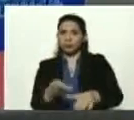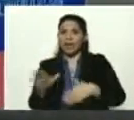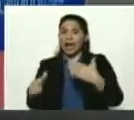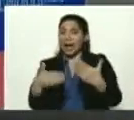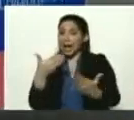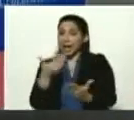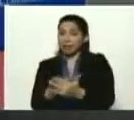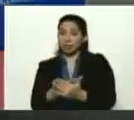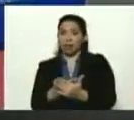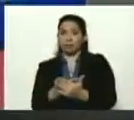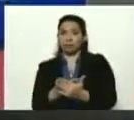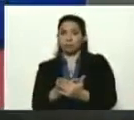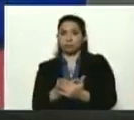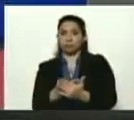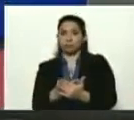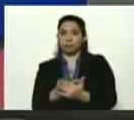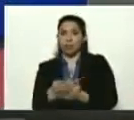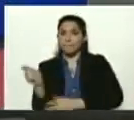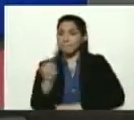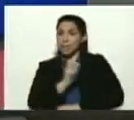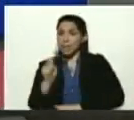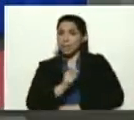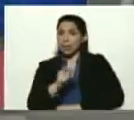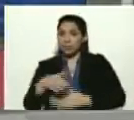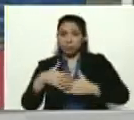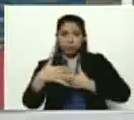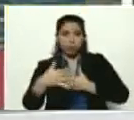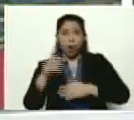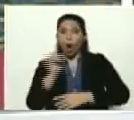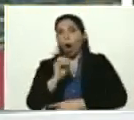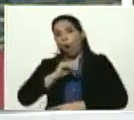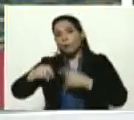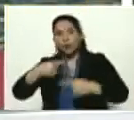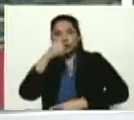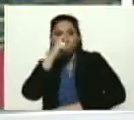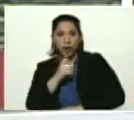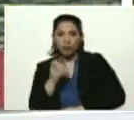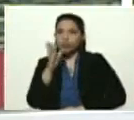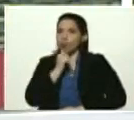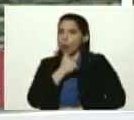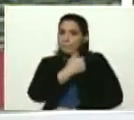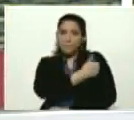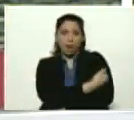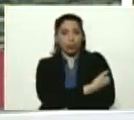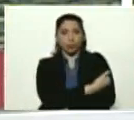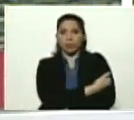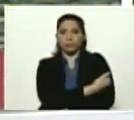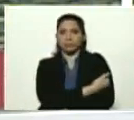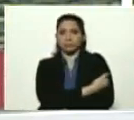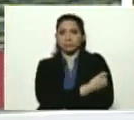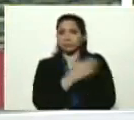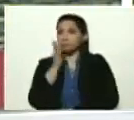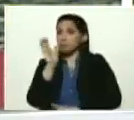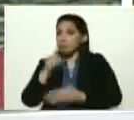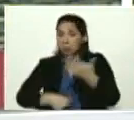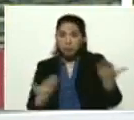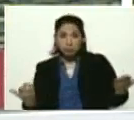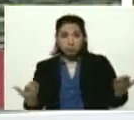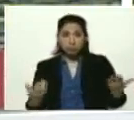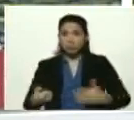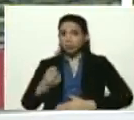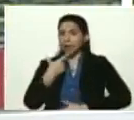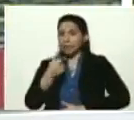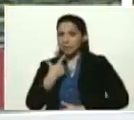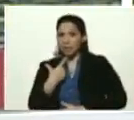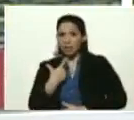que en los meses que vienen o el próximo año no exista una vacuna y no existan